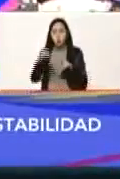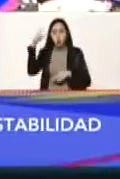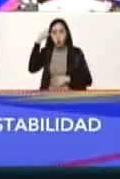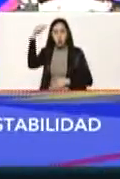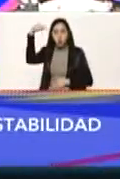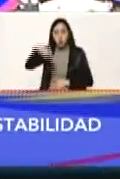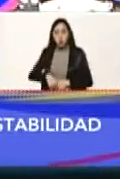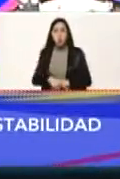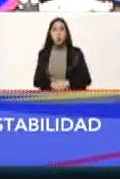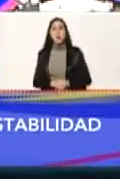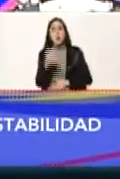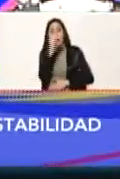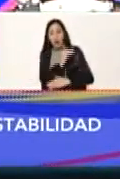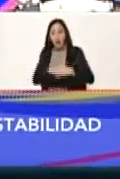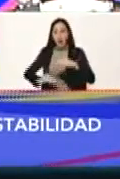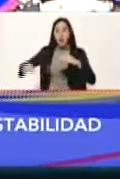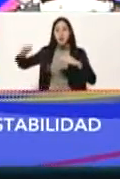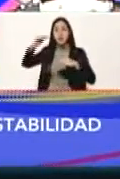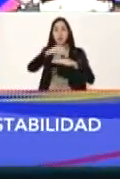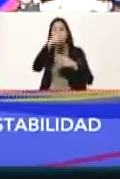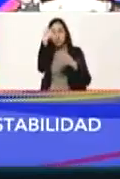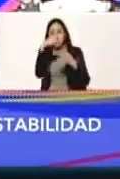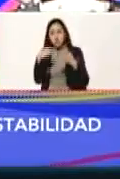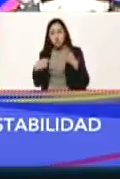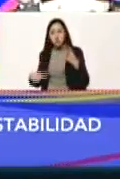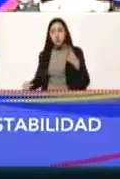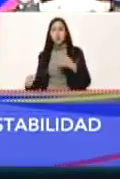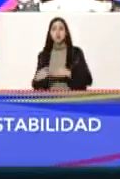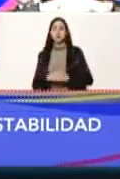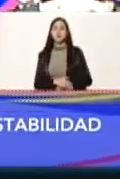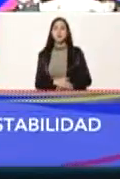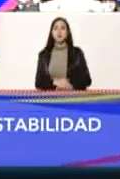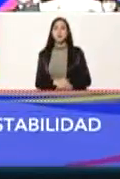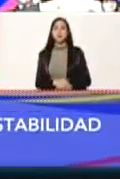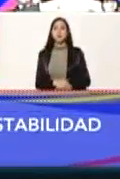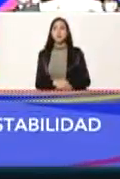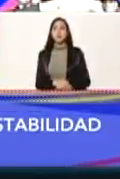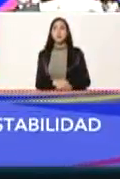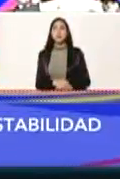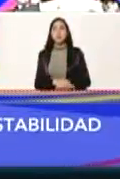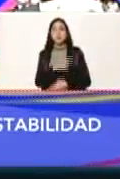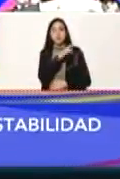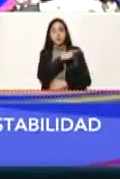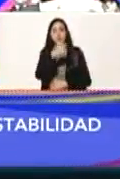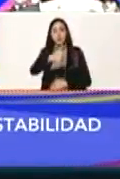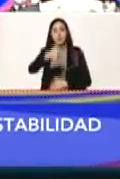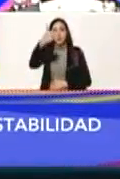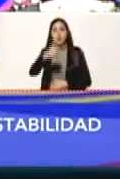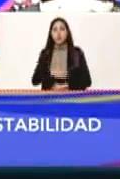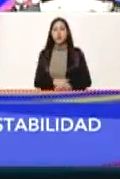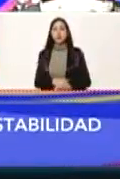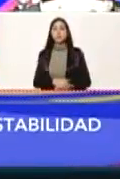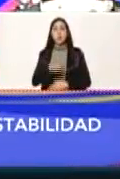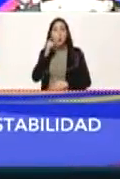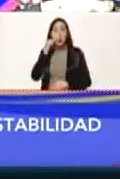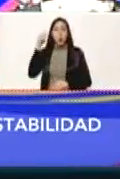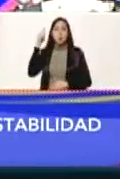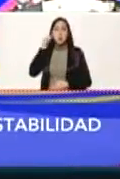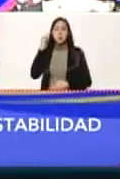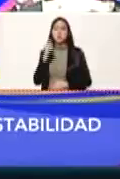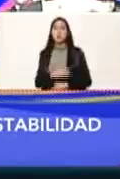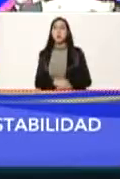ascendido a los rangos de general en jefe, mayor general y almirante y almiranta.